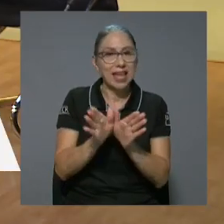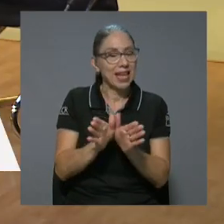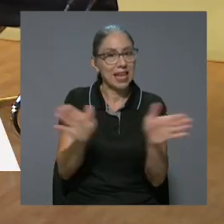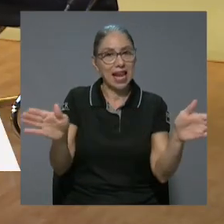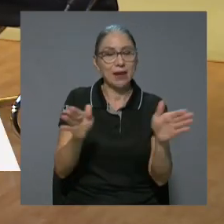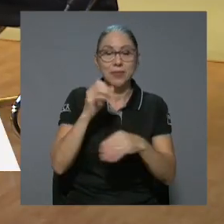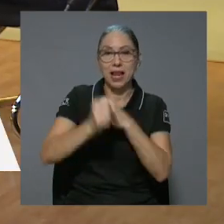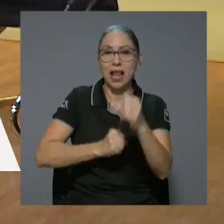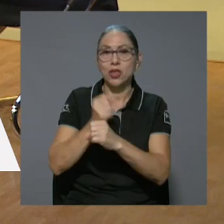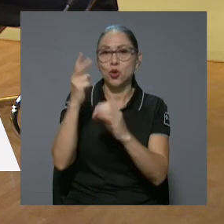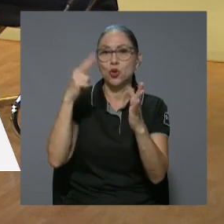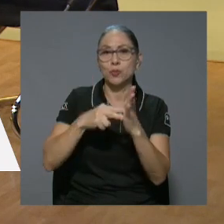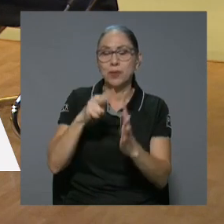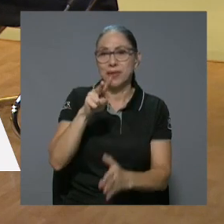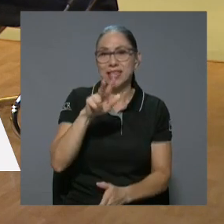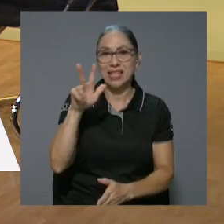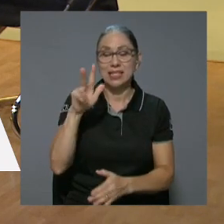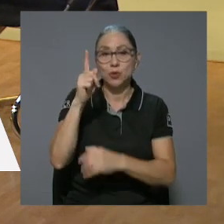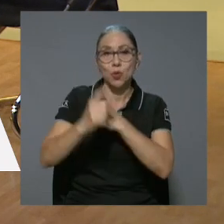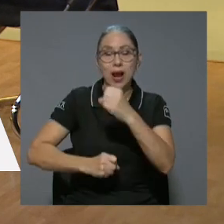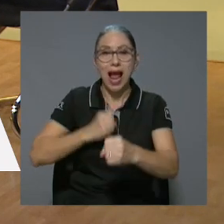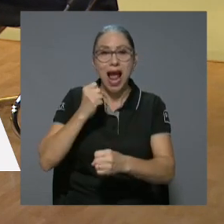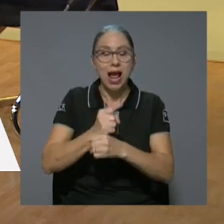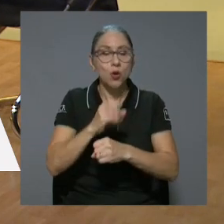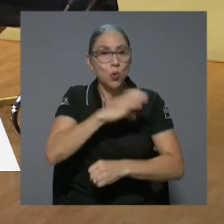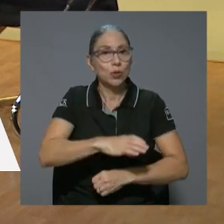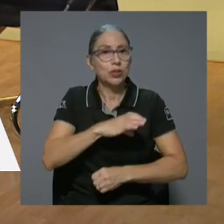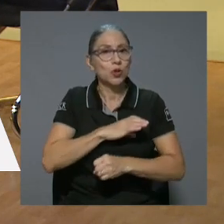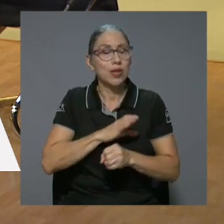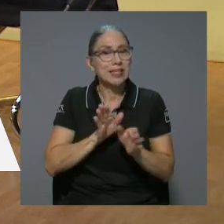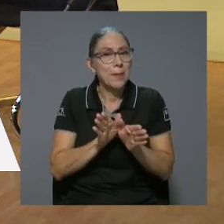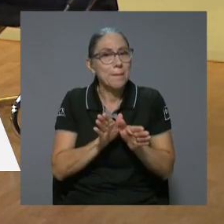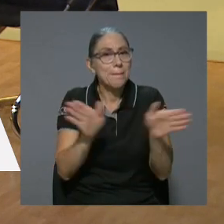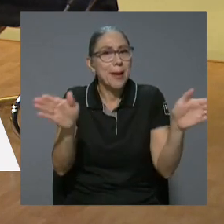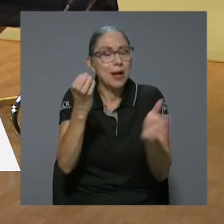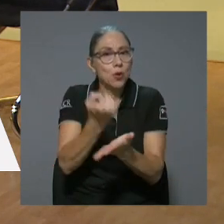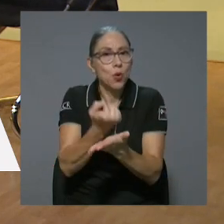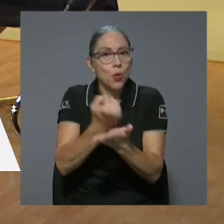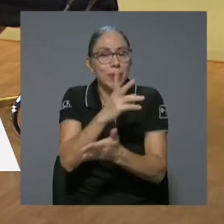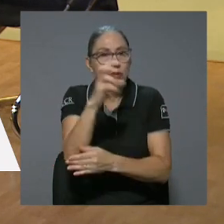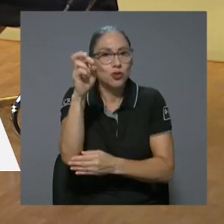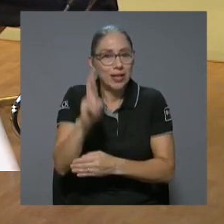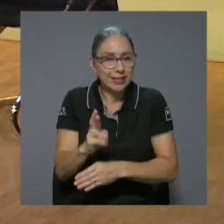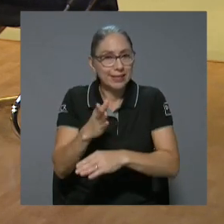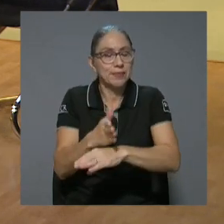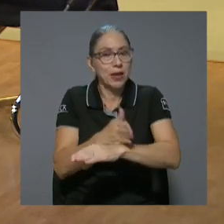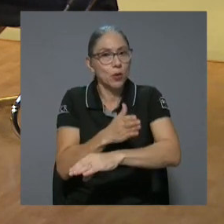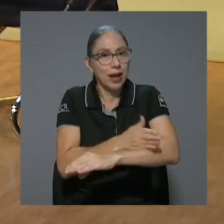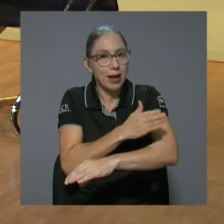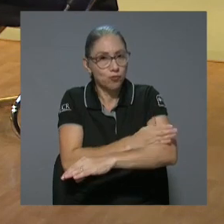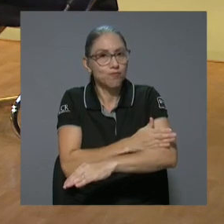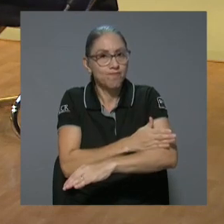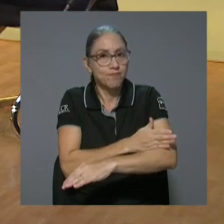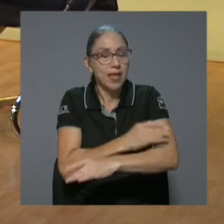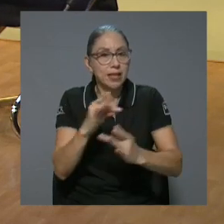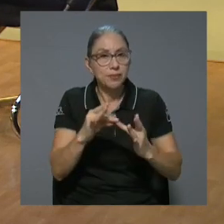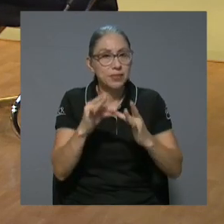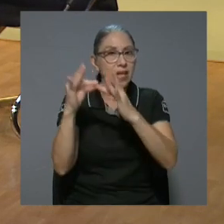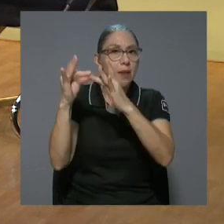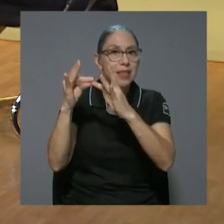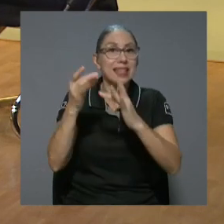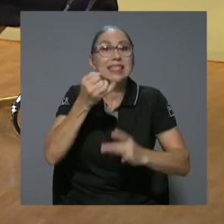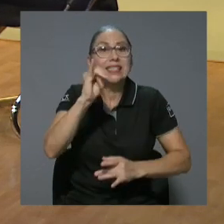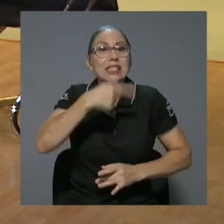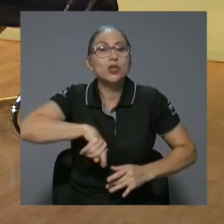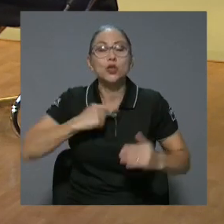el 2023 fue un año en donde las condiciones macroeconómicas costarricenses mejoraron, especialmente cuando las comparamos